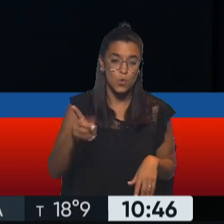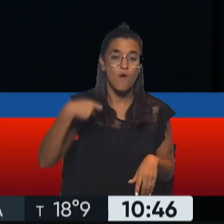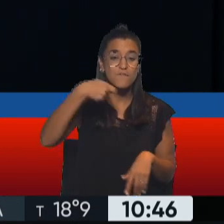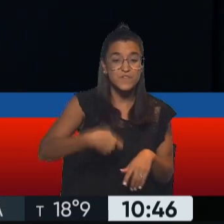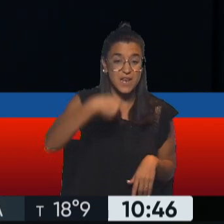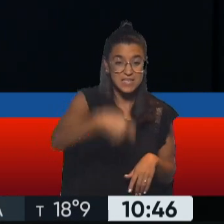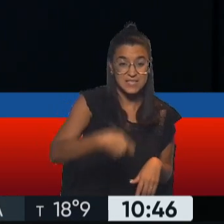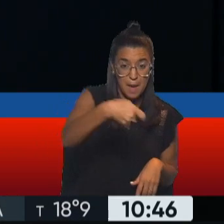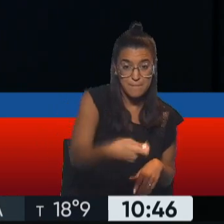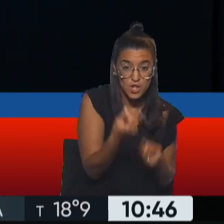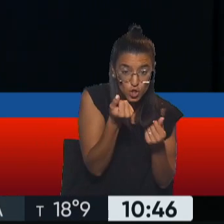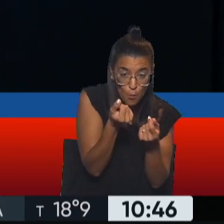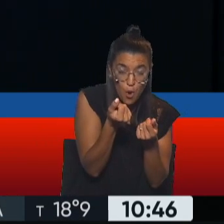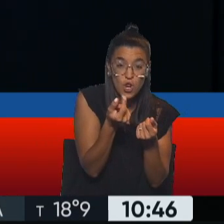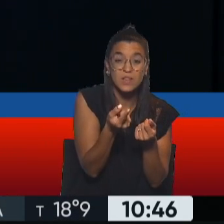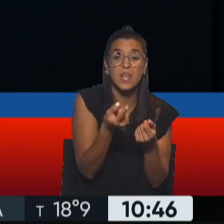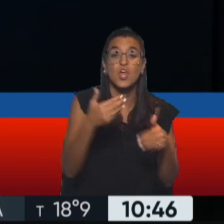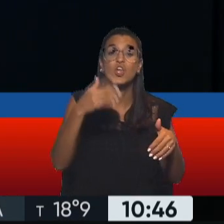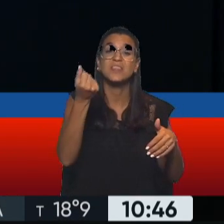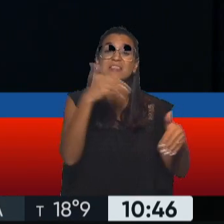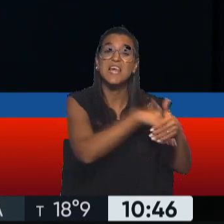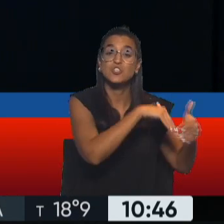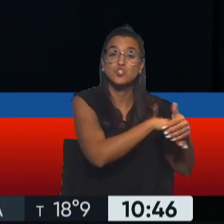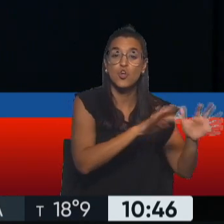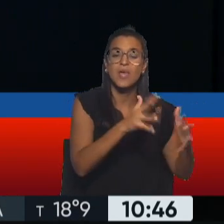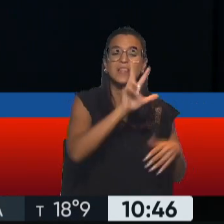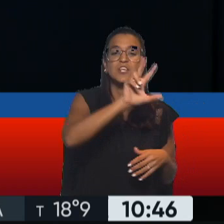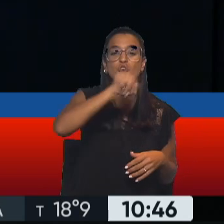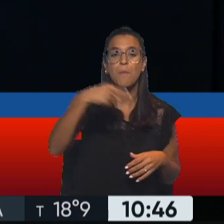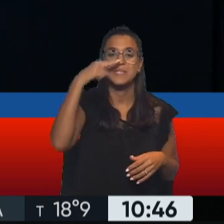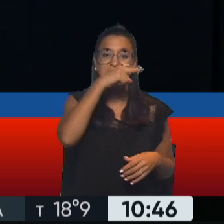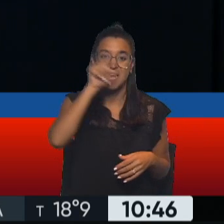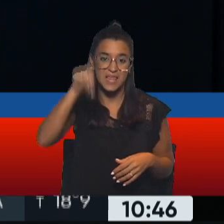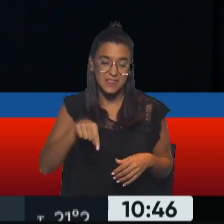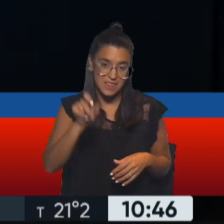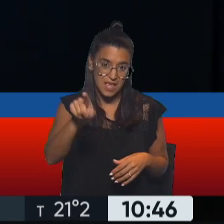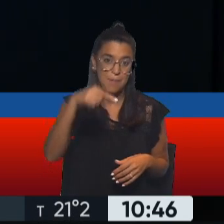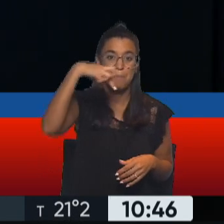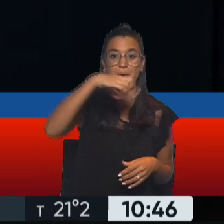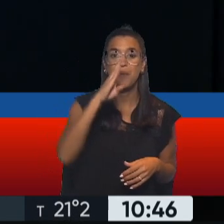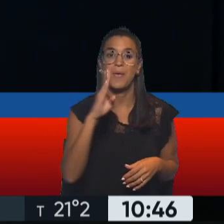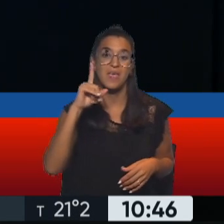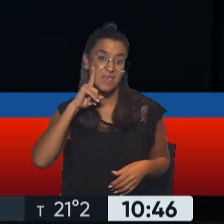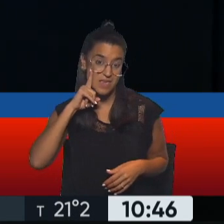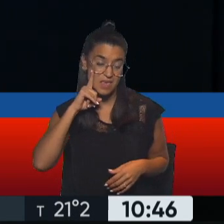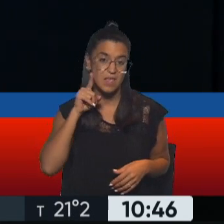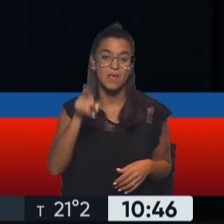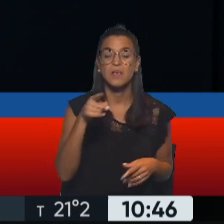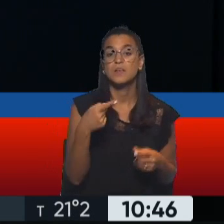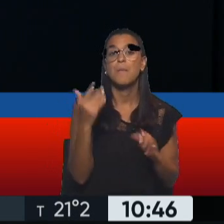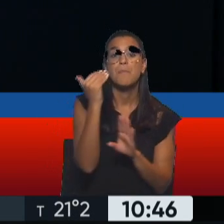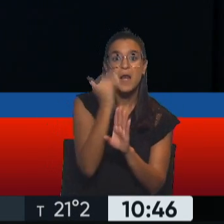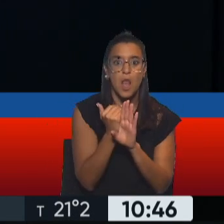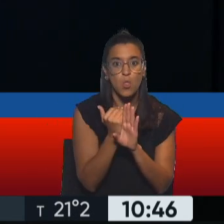financiamiento monetario al Tesoro finalizó en alrededor de 3,7 puntos del Producto Bruto Interno, que fue una